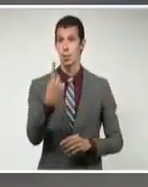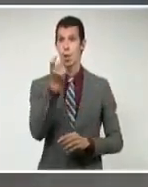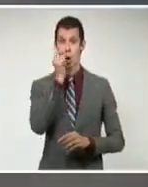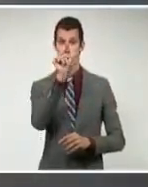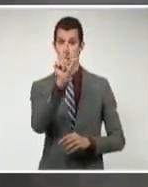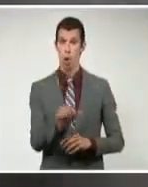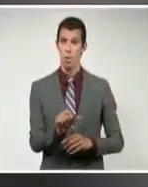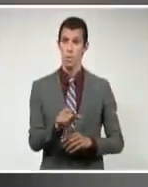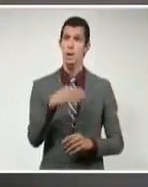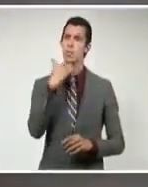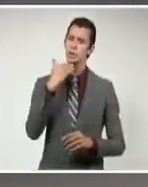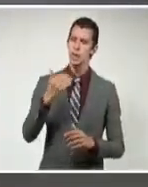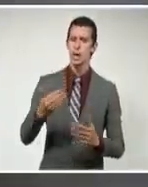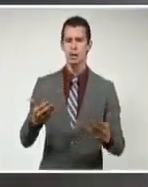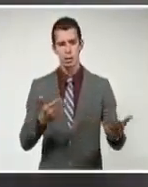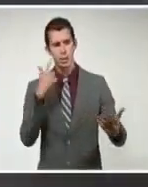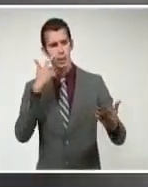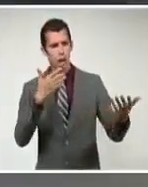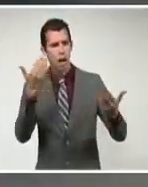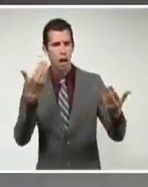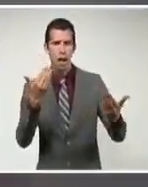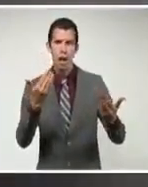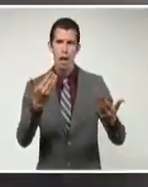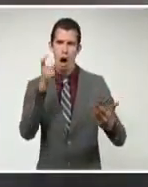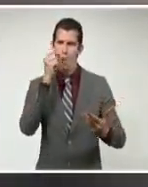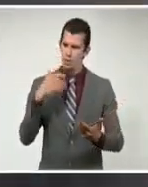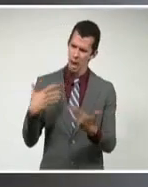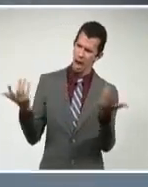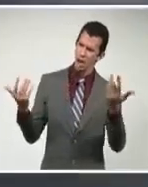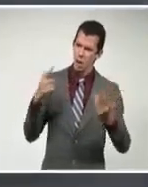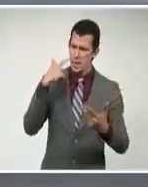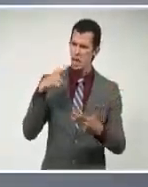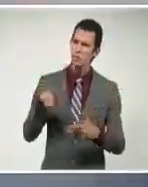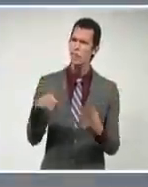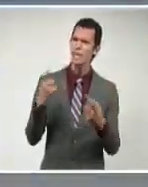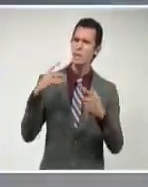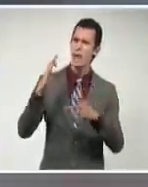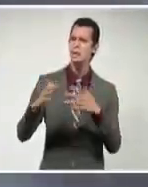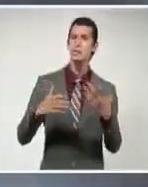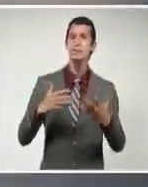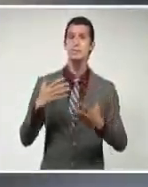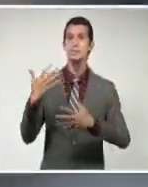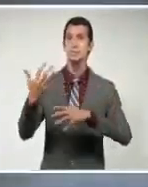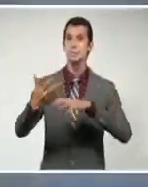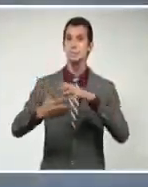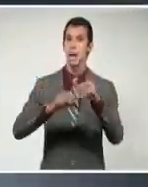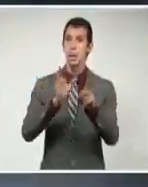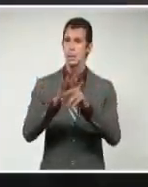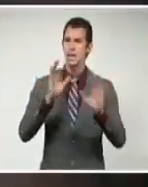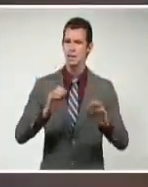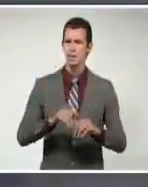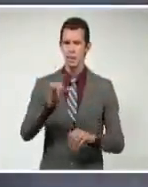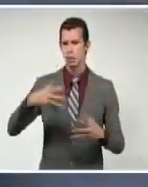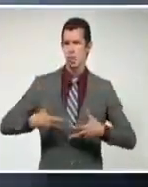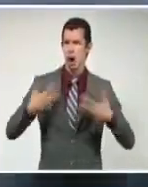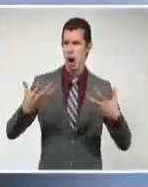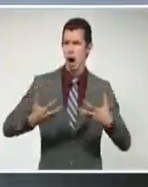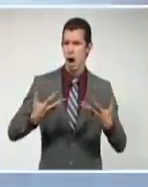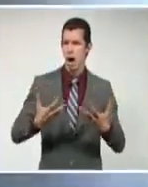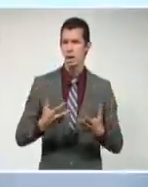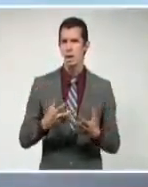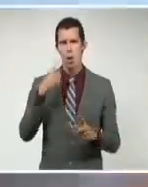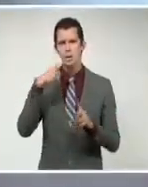oficiales, se produjo un altercado y por ahí siguieron. Esto le sirvió para argumentar que el pueblo los